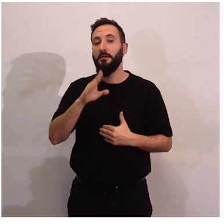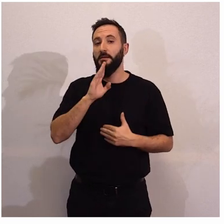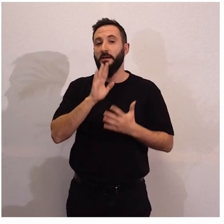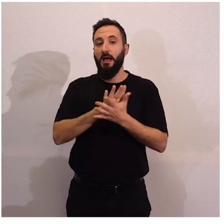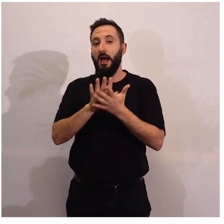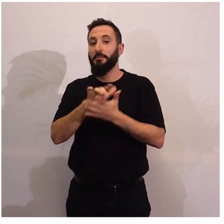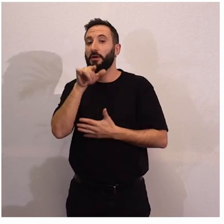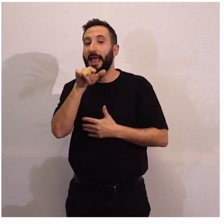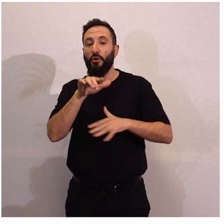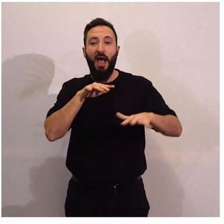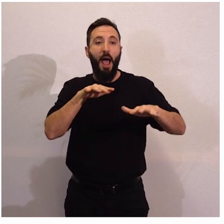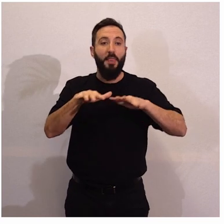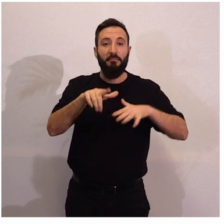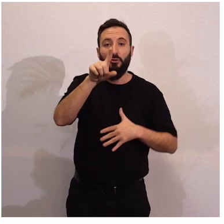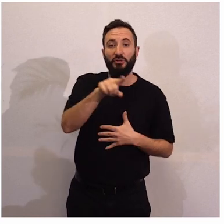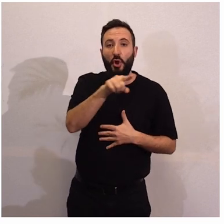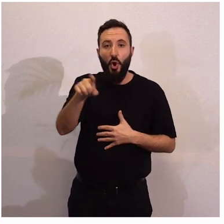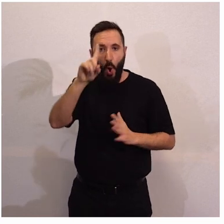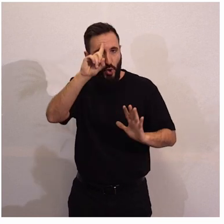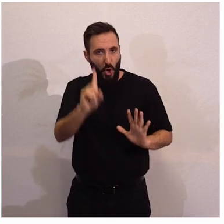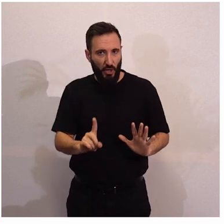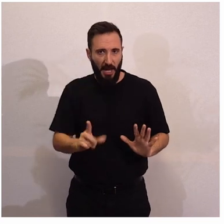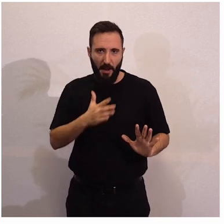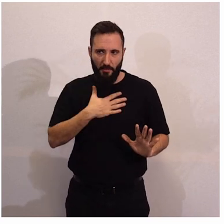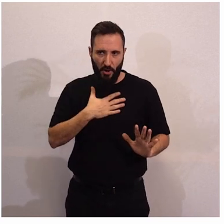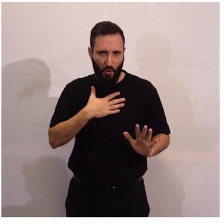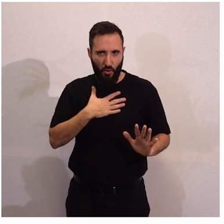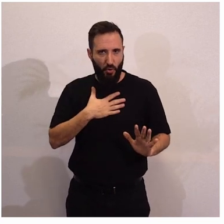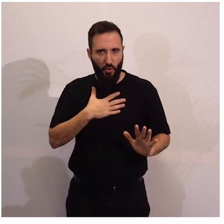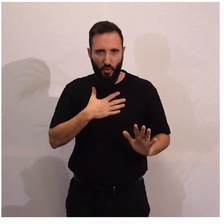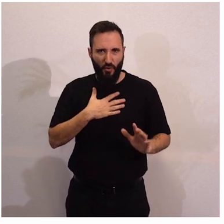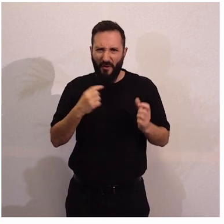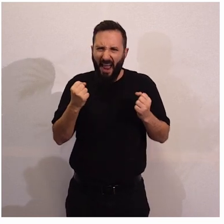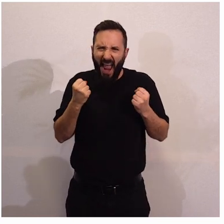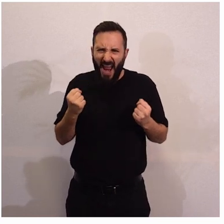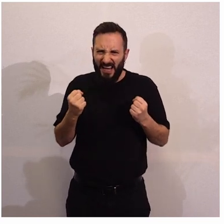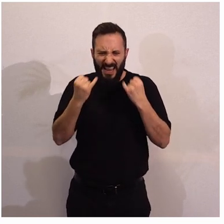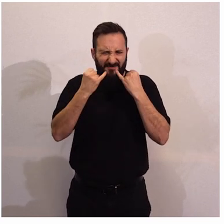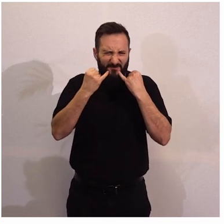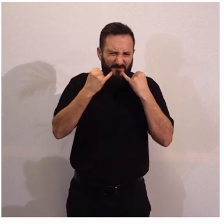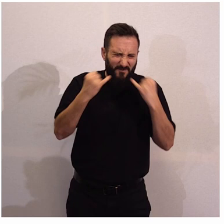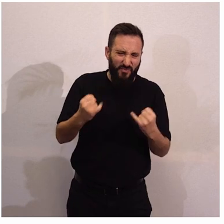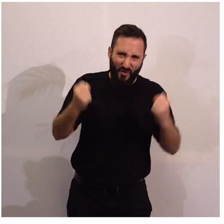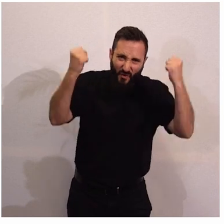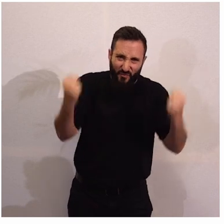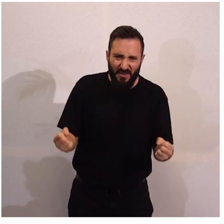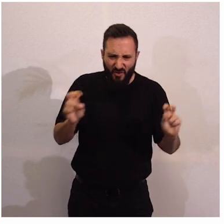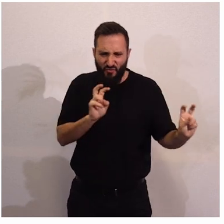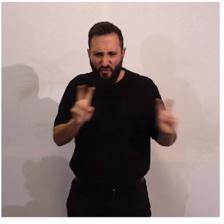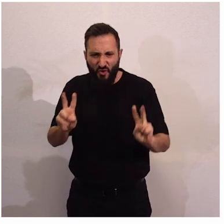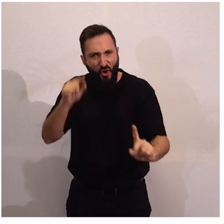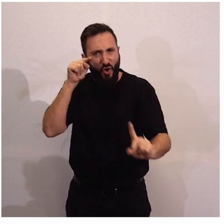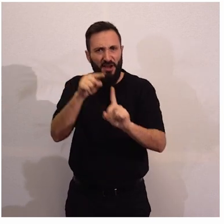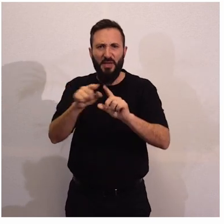eso es poder ser activista o no, pero desde luego que tengo una energía volcada en la defensa de todo lo que